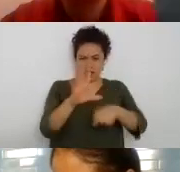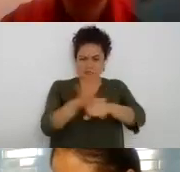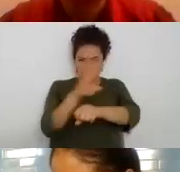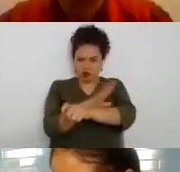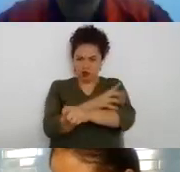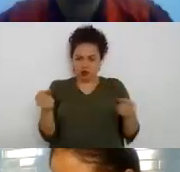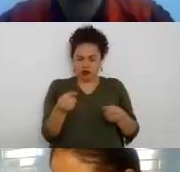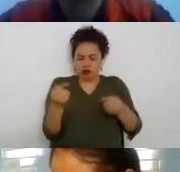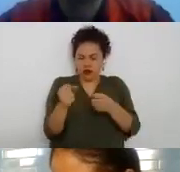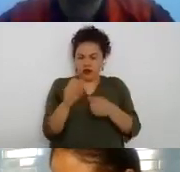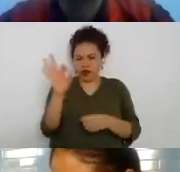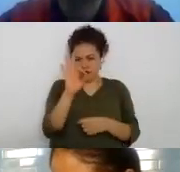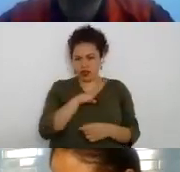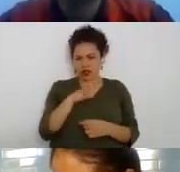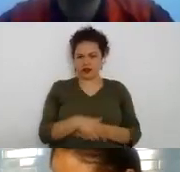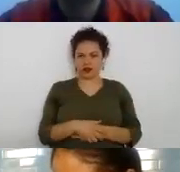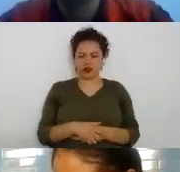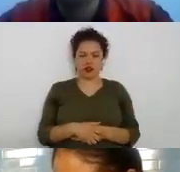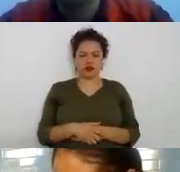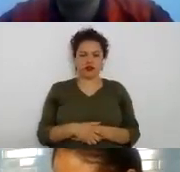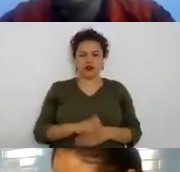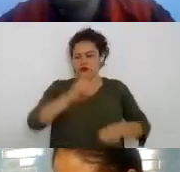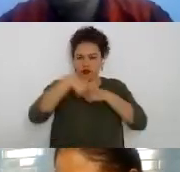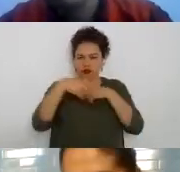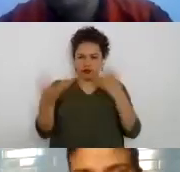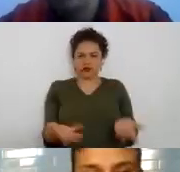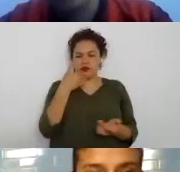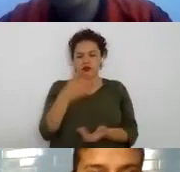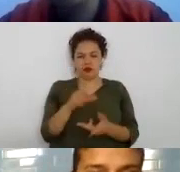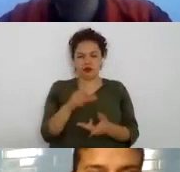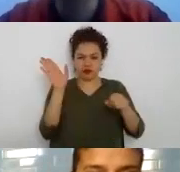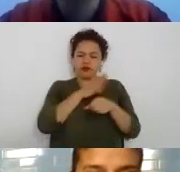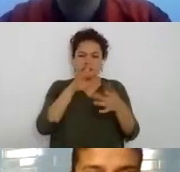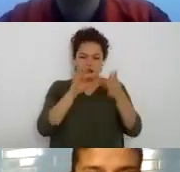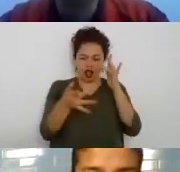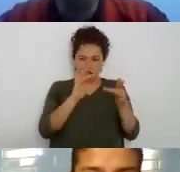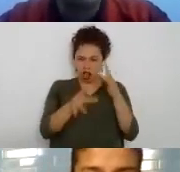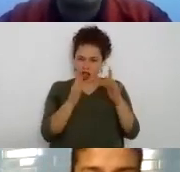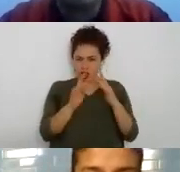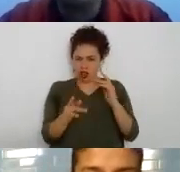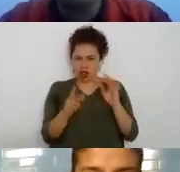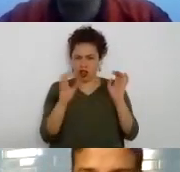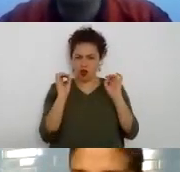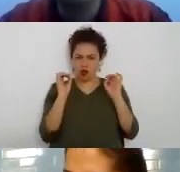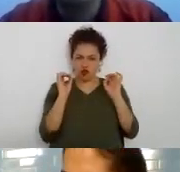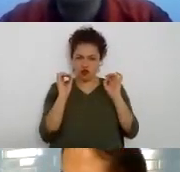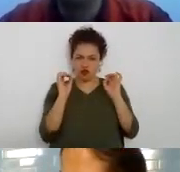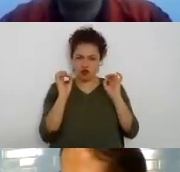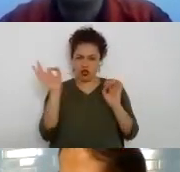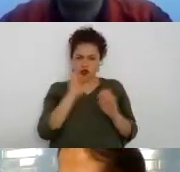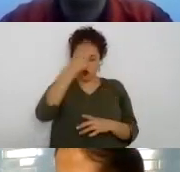mejor algún aparato no esté bien aterrizado a tierra y yo hago contacto, o inclusive un